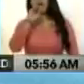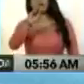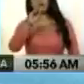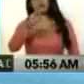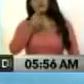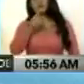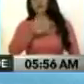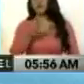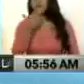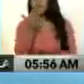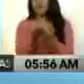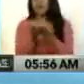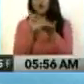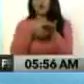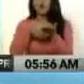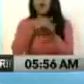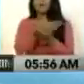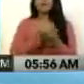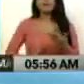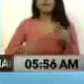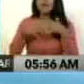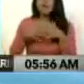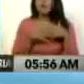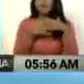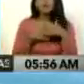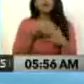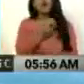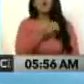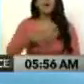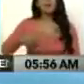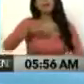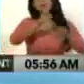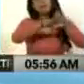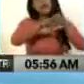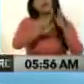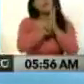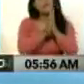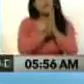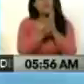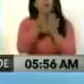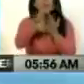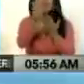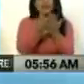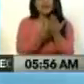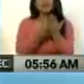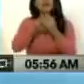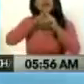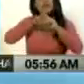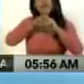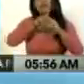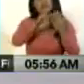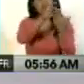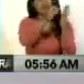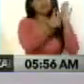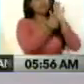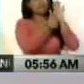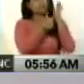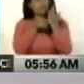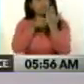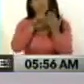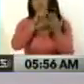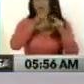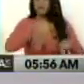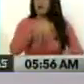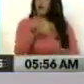que solicitará nuevamente al presidente estadounidense Barack Obama derogar el decreto contra Venezuela. Escuchemos. Le voy a enviar